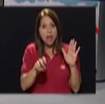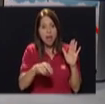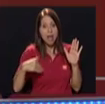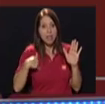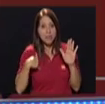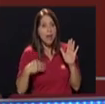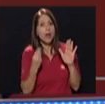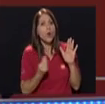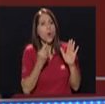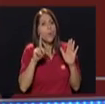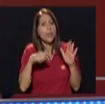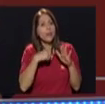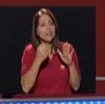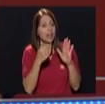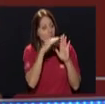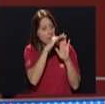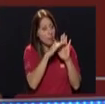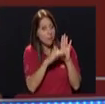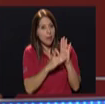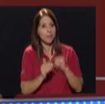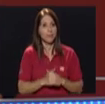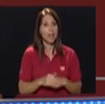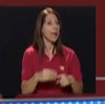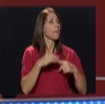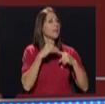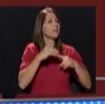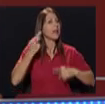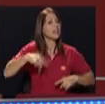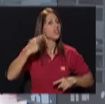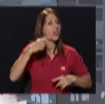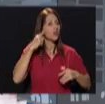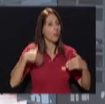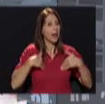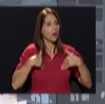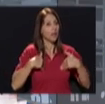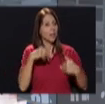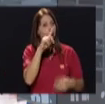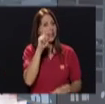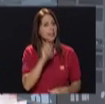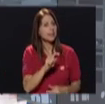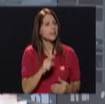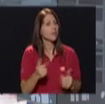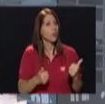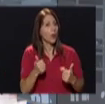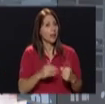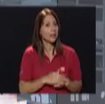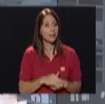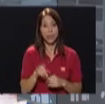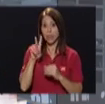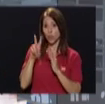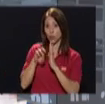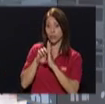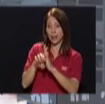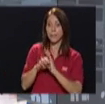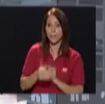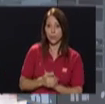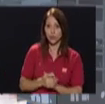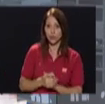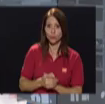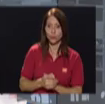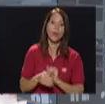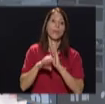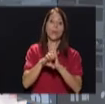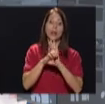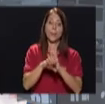o Y especie de vida silvestre. Puntualmente, ¿cuáles son los principales riesgos para los animales? Te doy dos ejemplos